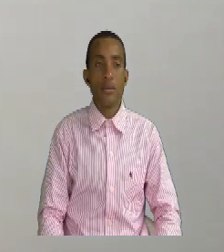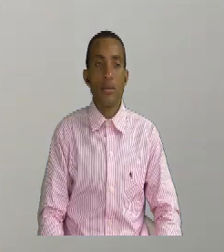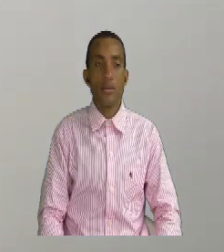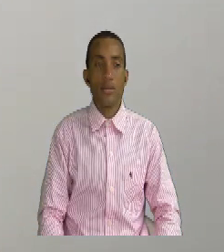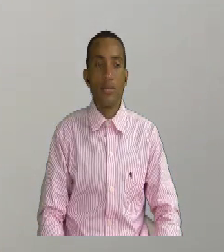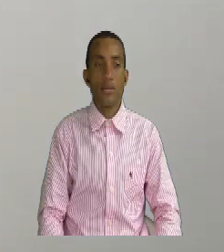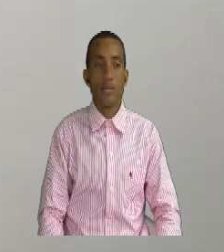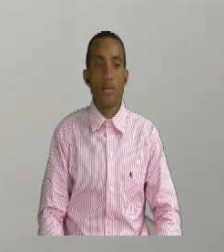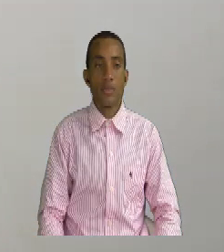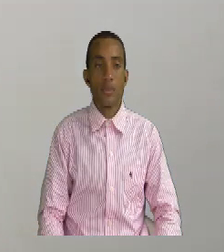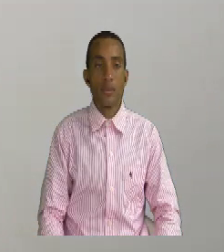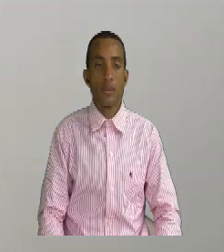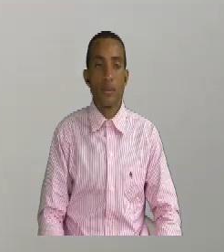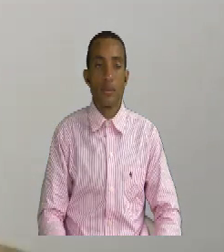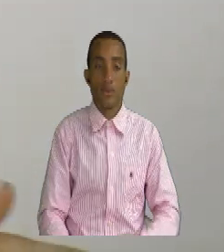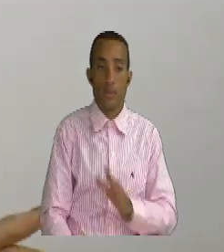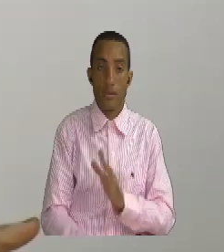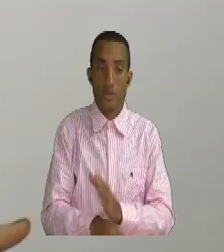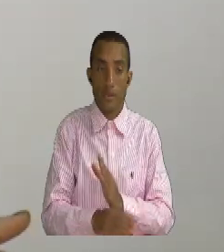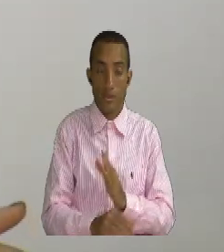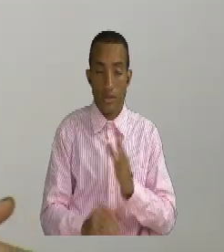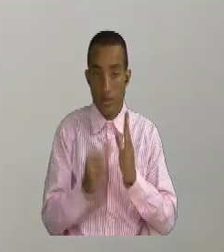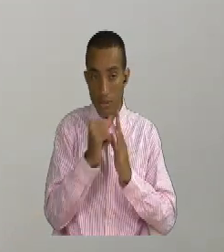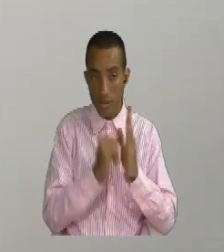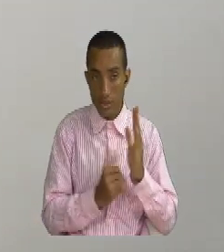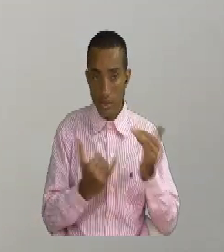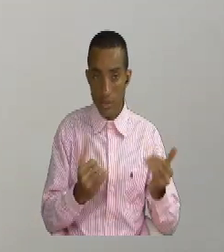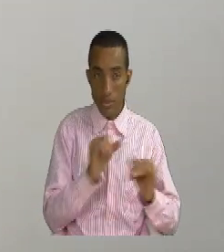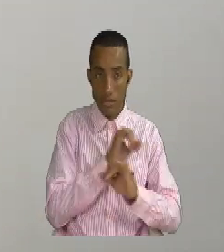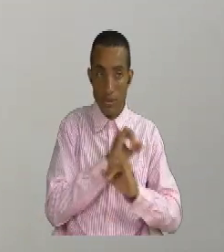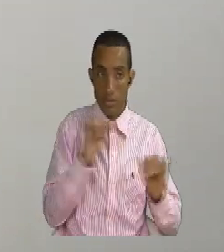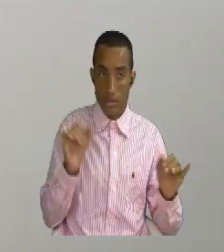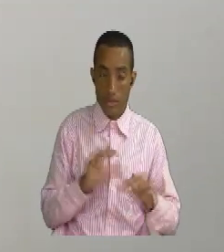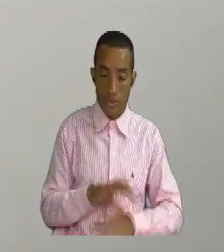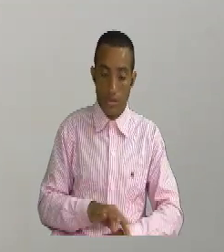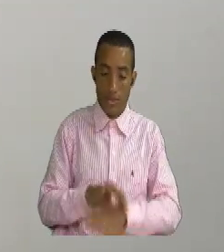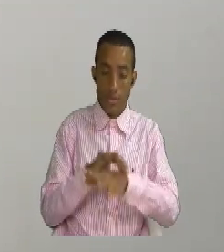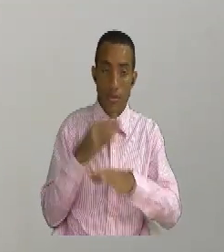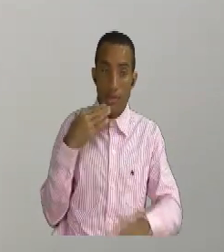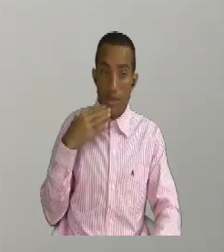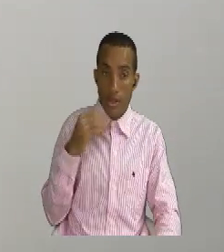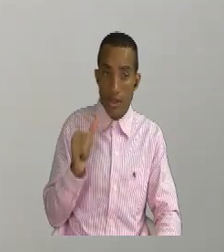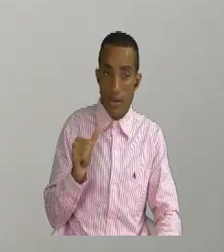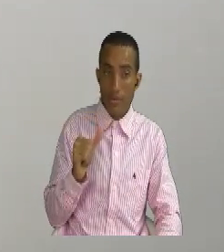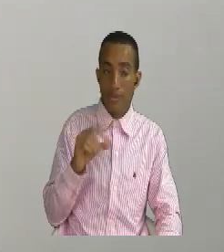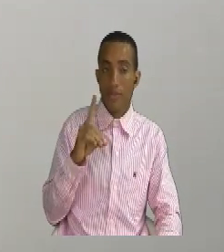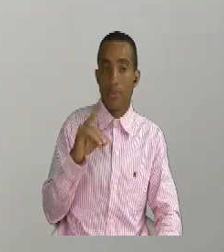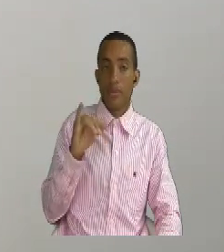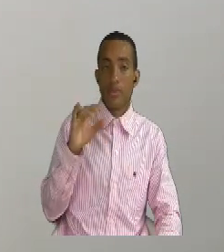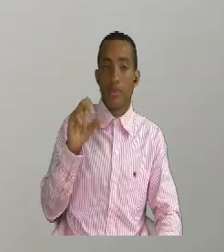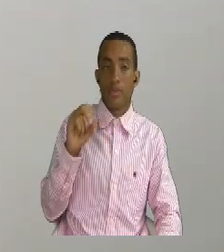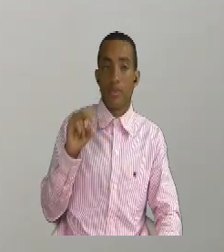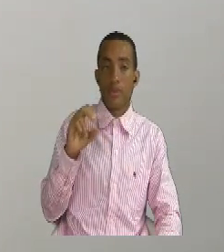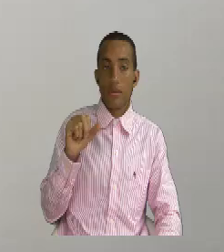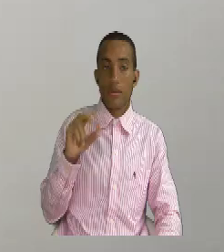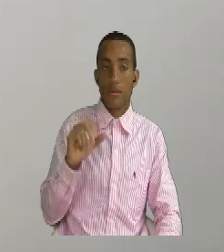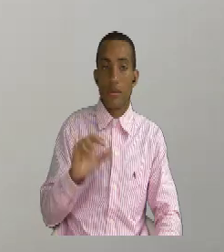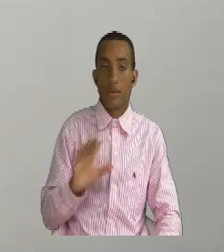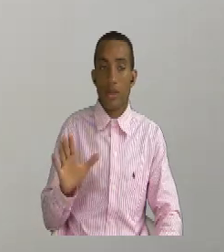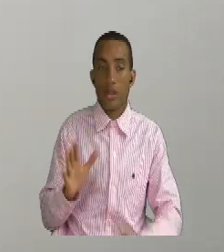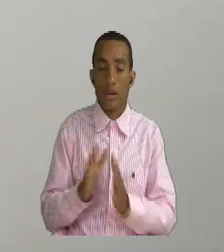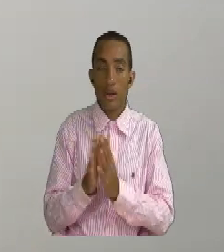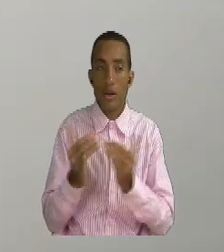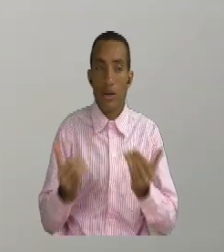Bueno, y continuando con nuestro programa, porque esta mañana estuvimos con la doctora Diana en Eco Perinatal, ahorita nos encontramos